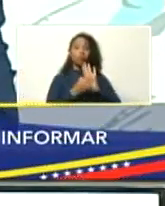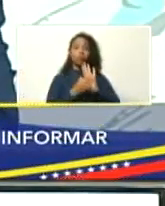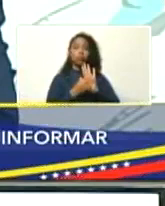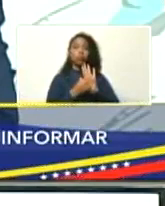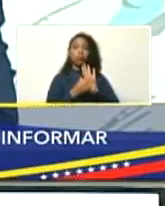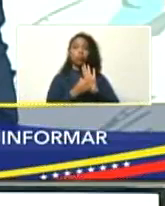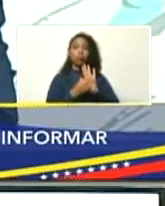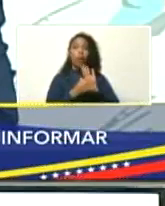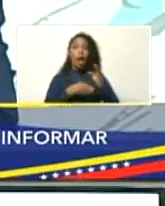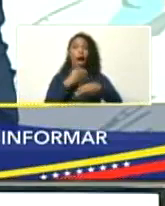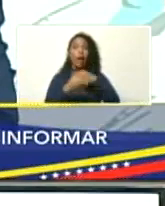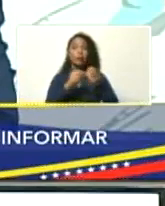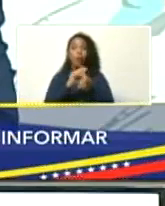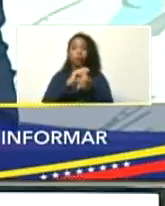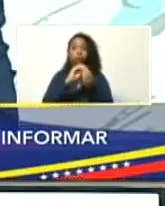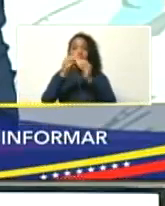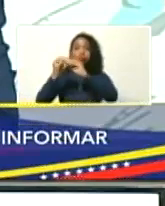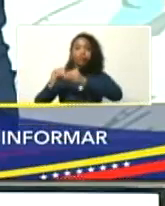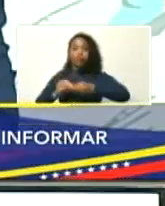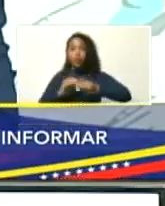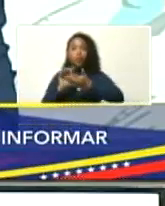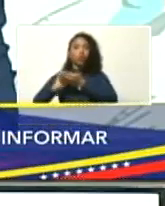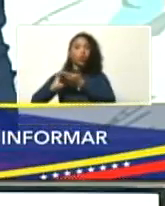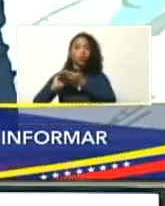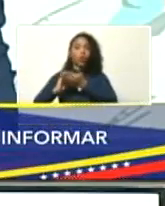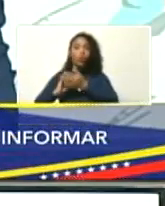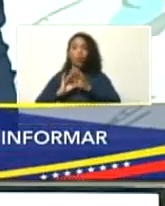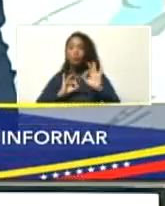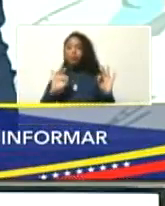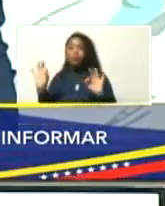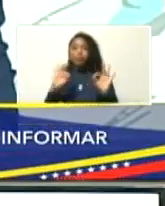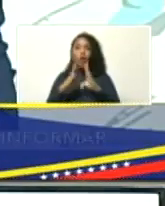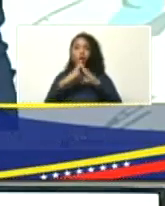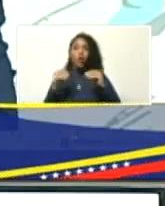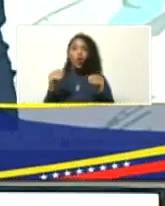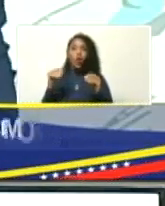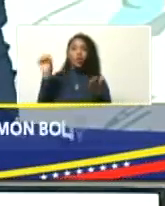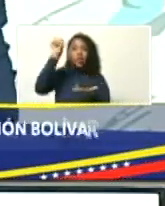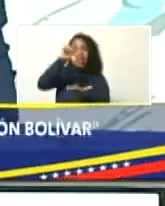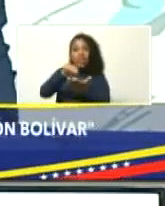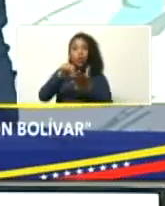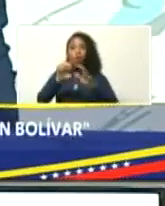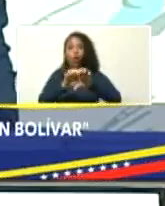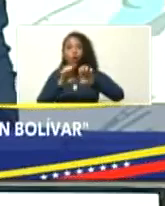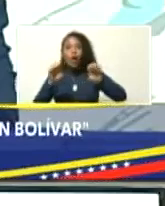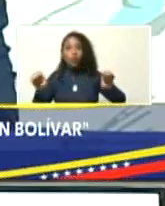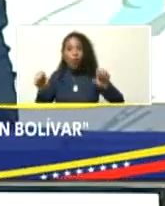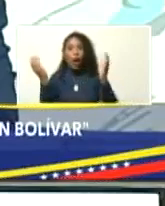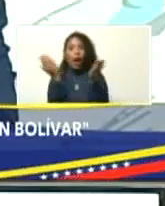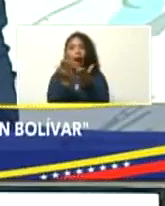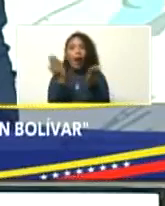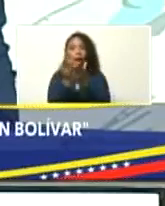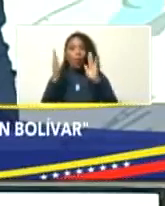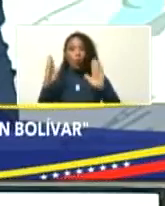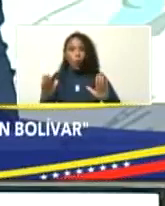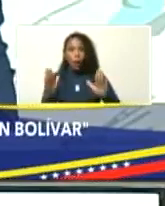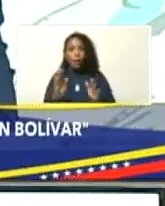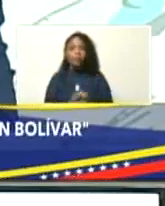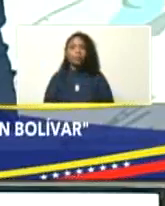a adecuar y a preparar todos los centros educativos, escuelas